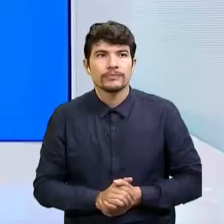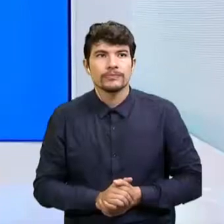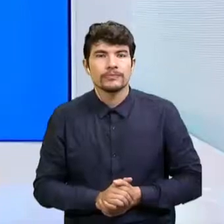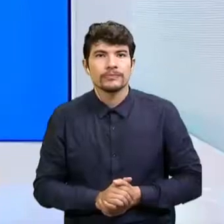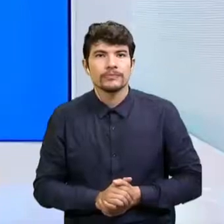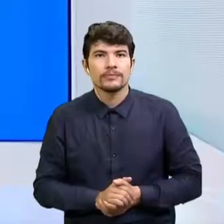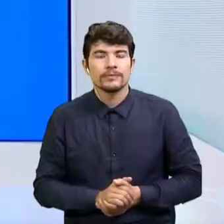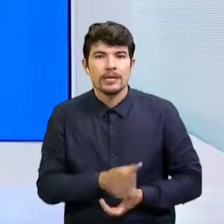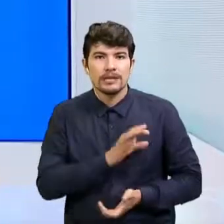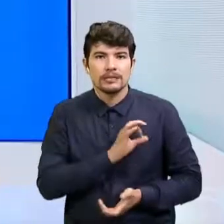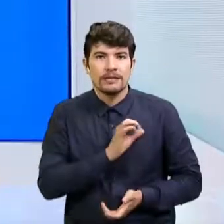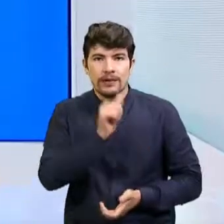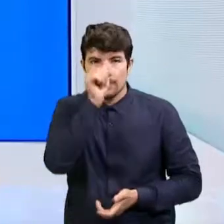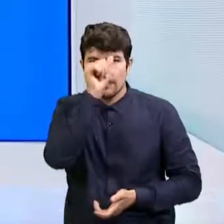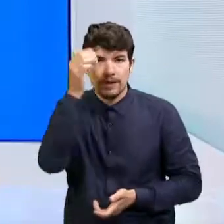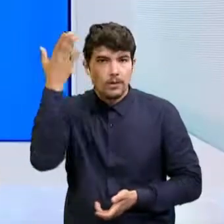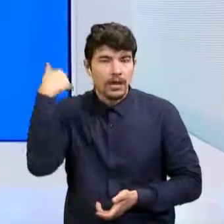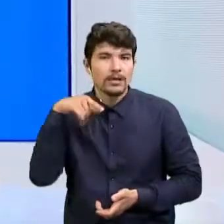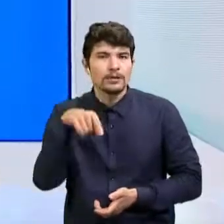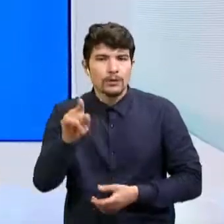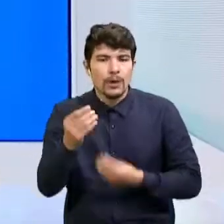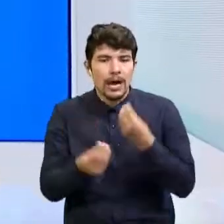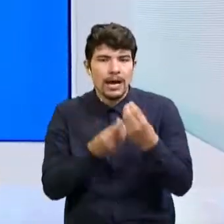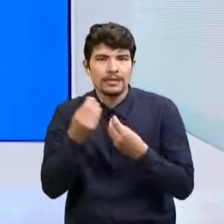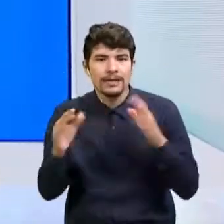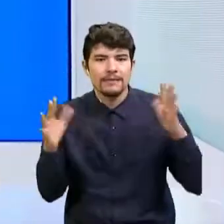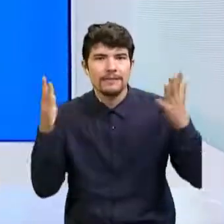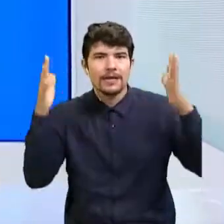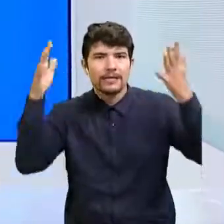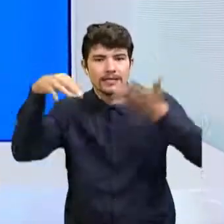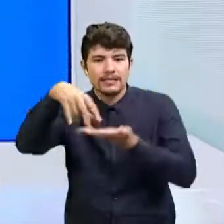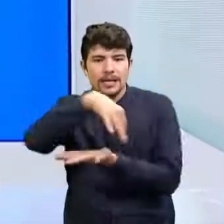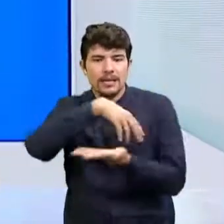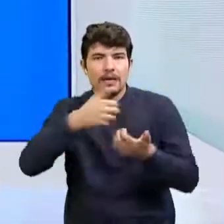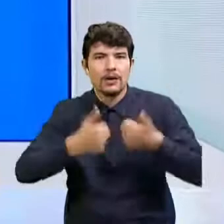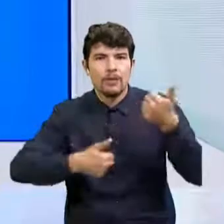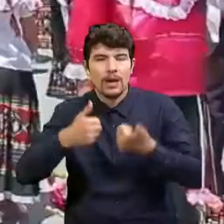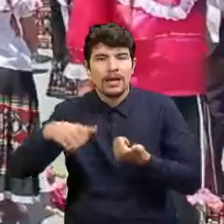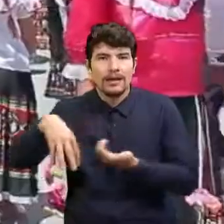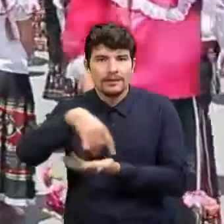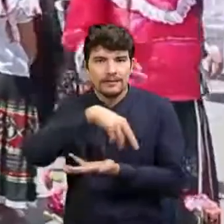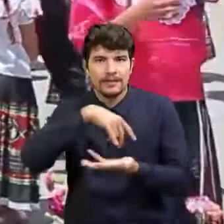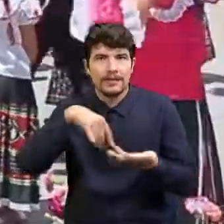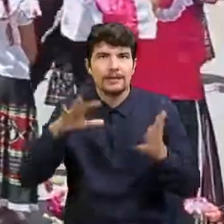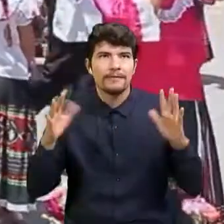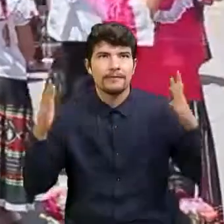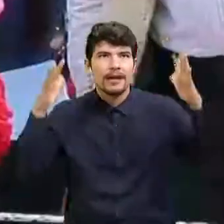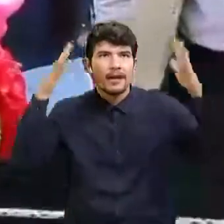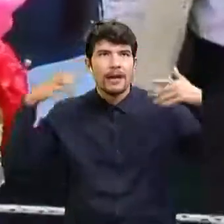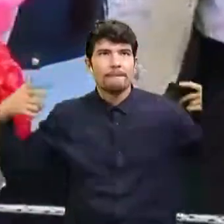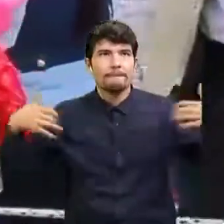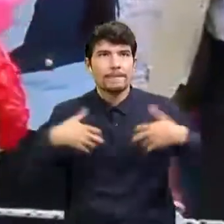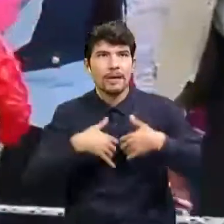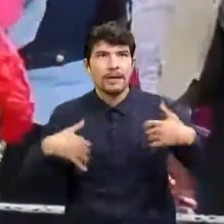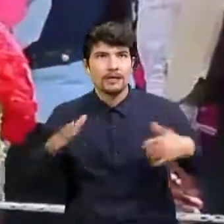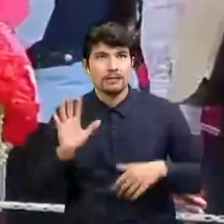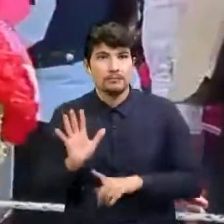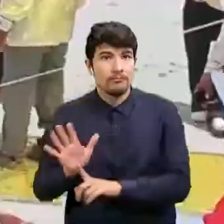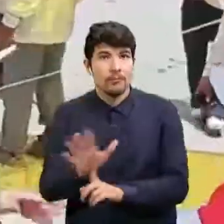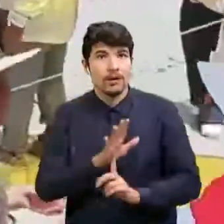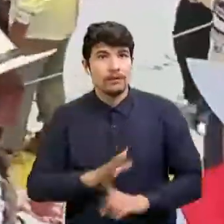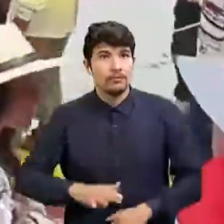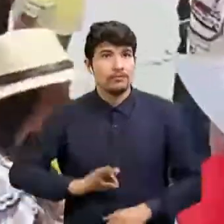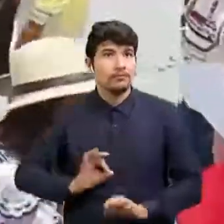Y este fin de semana se llevó a cabo una de las tradicionales fiestas de Santander, la Feria de Vélez. Luciendo con orgullo el